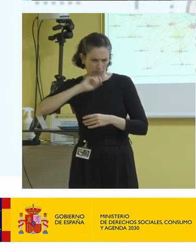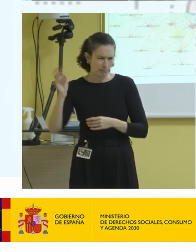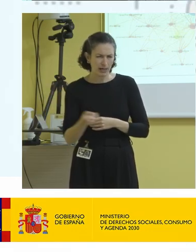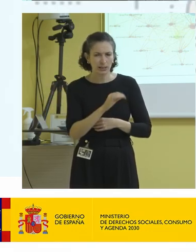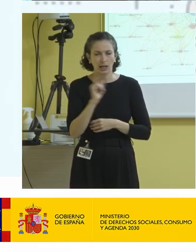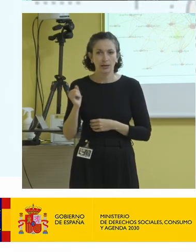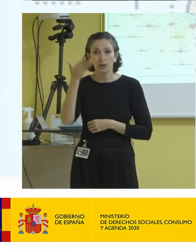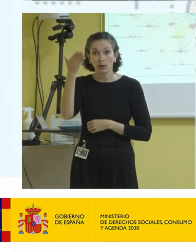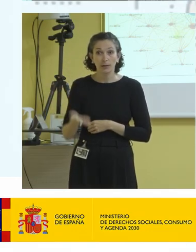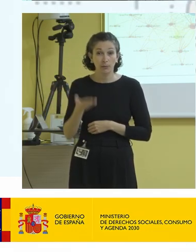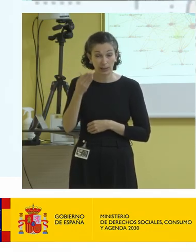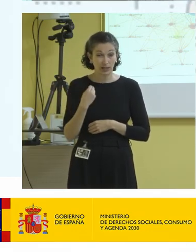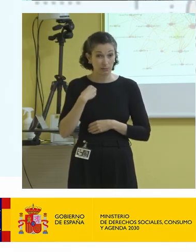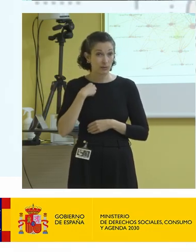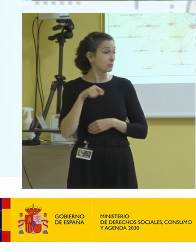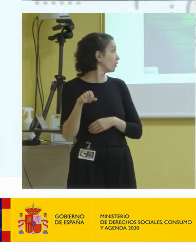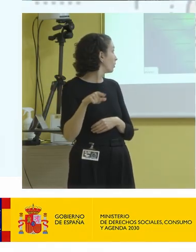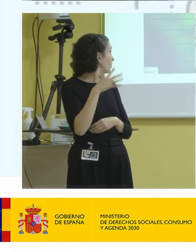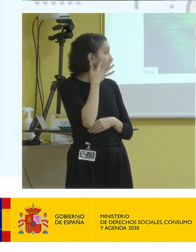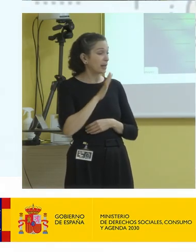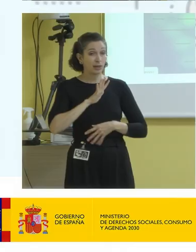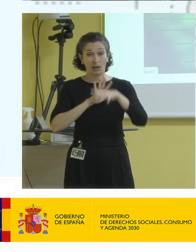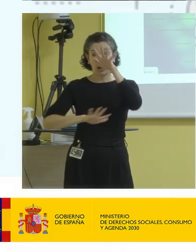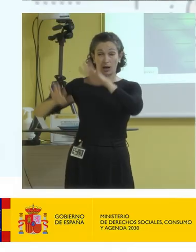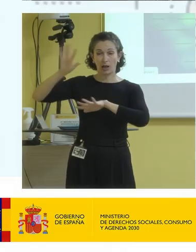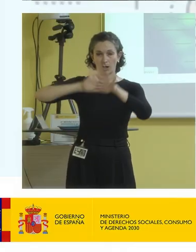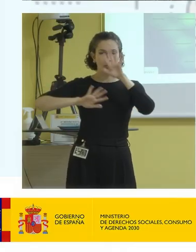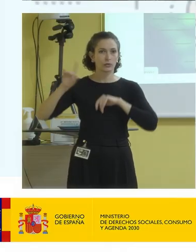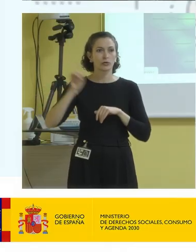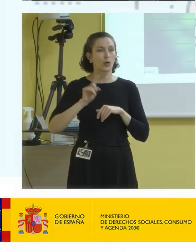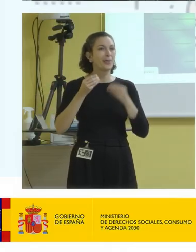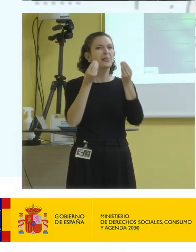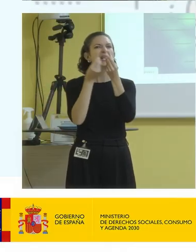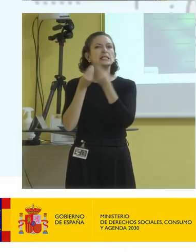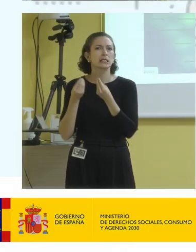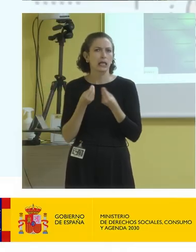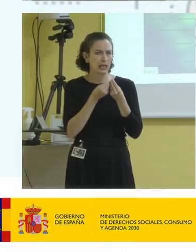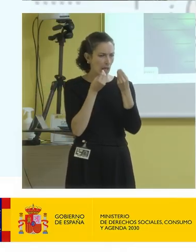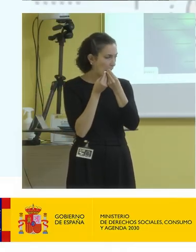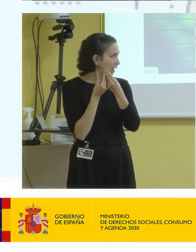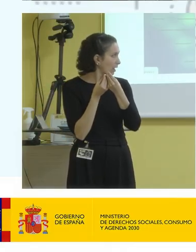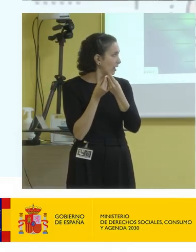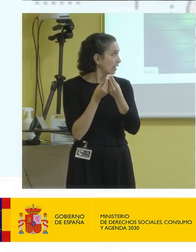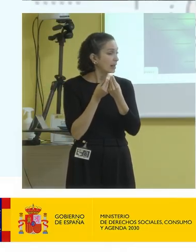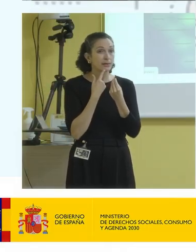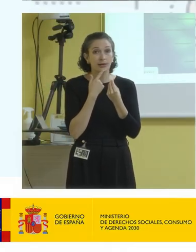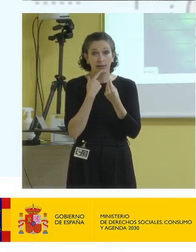Pero lo importante no es tanto el mapa, que yo digo, parece un embrollo, sino este mapa de densidad que lo que nos dice es que no hay líneas de investigación,